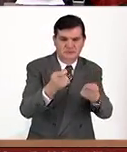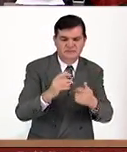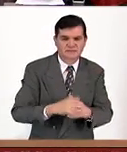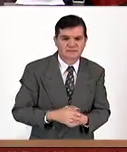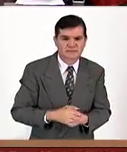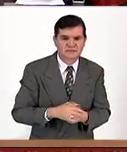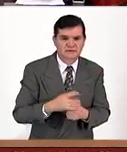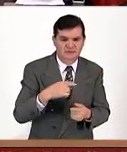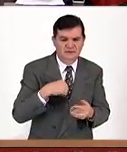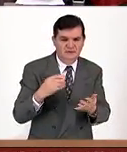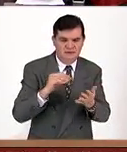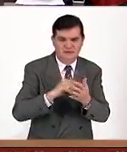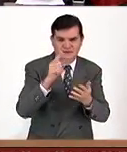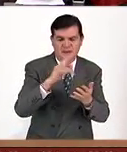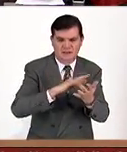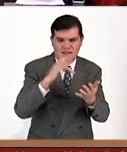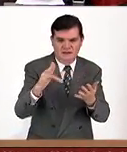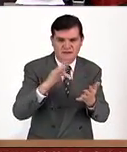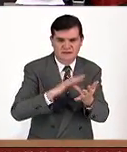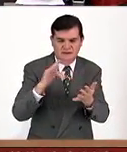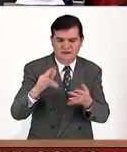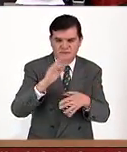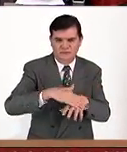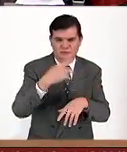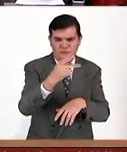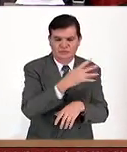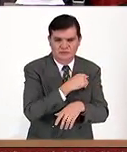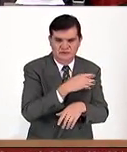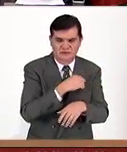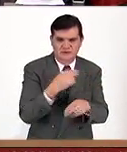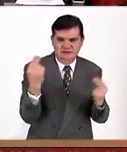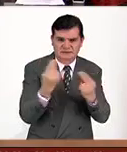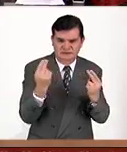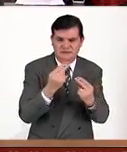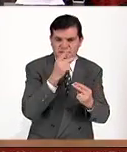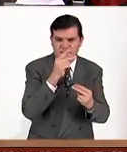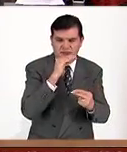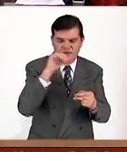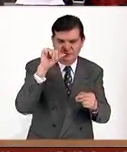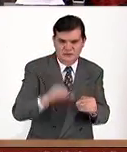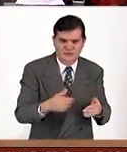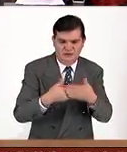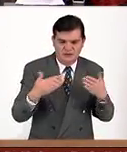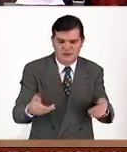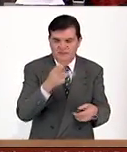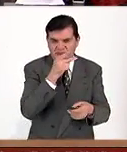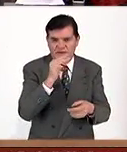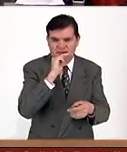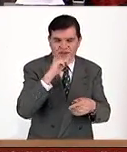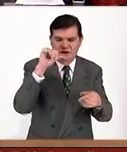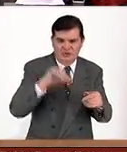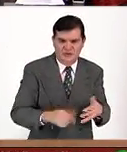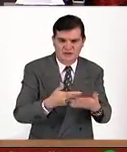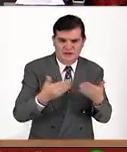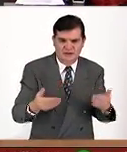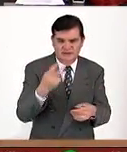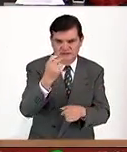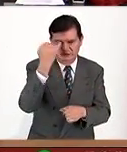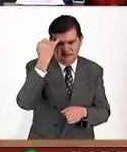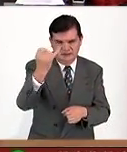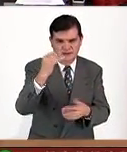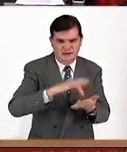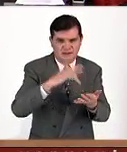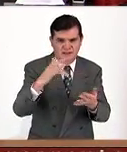enviar. Vidal Esmil, Excelente. muchísimas gracias, Al porque contrario. como dices, los hijos de hoy necesitan padres de hoy. Madres y padres Madres de y hoy, padres. esa es la idea exactamente.